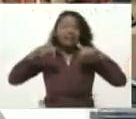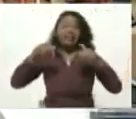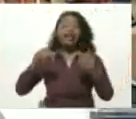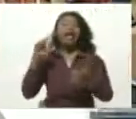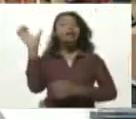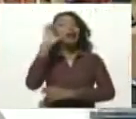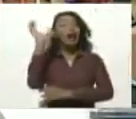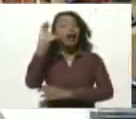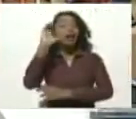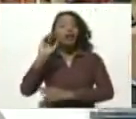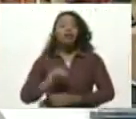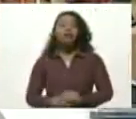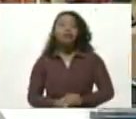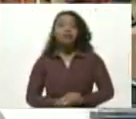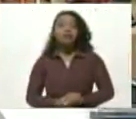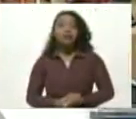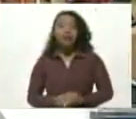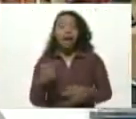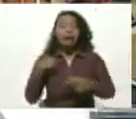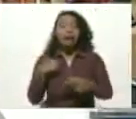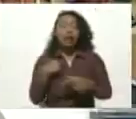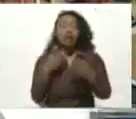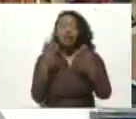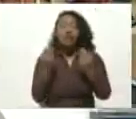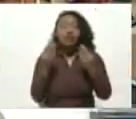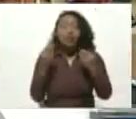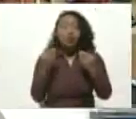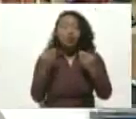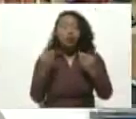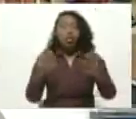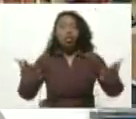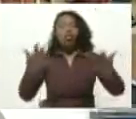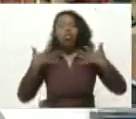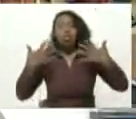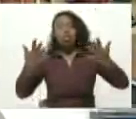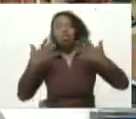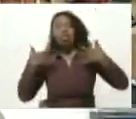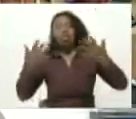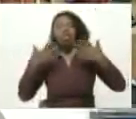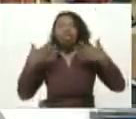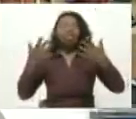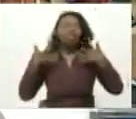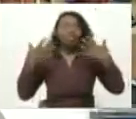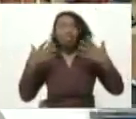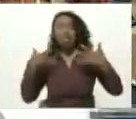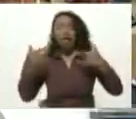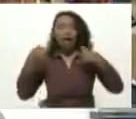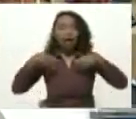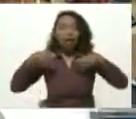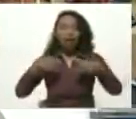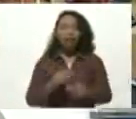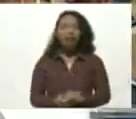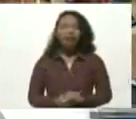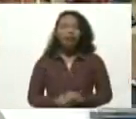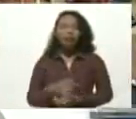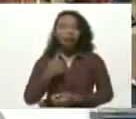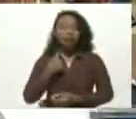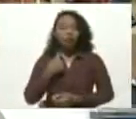Caracas y está pegando mucho, pero mucho calor, mucho calor. Me voy